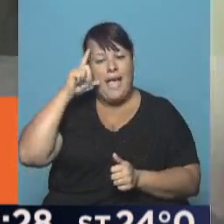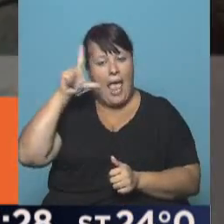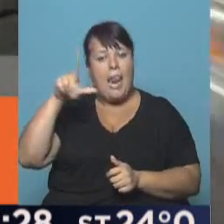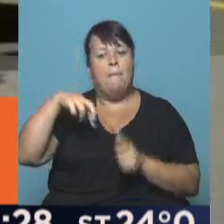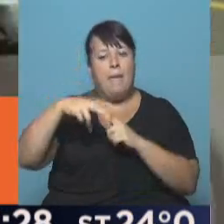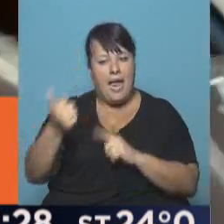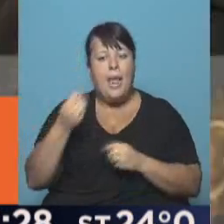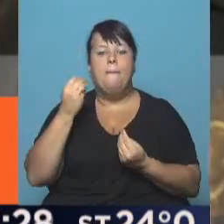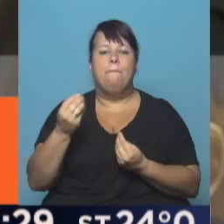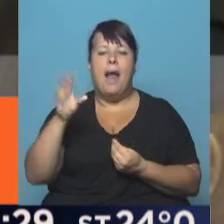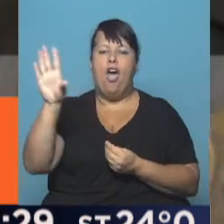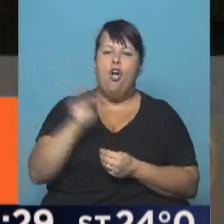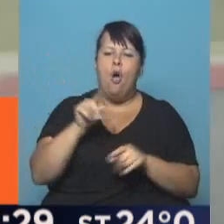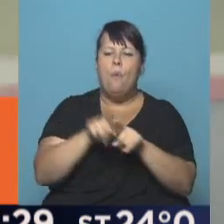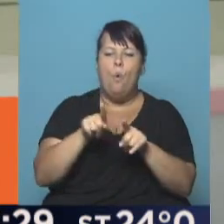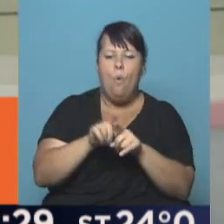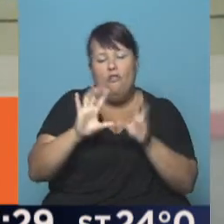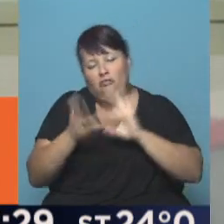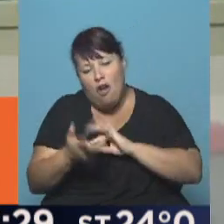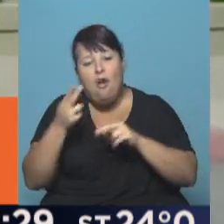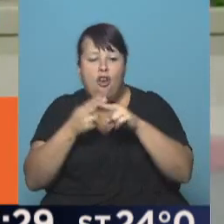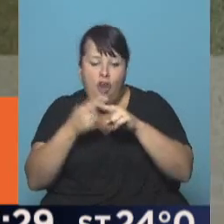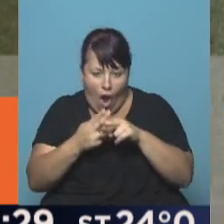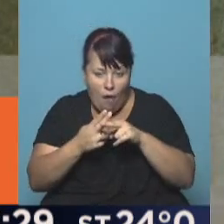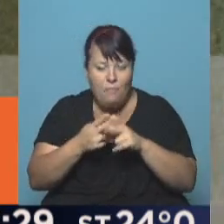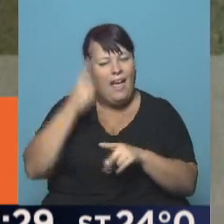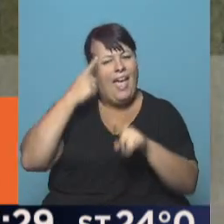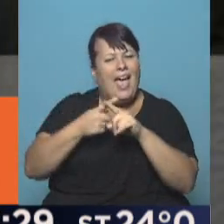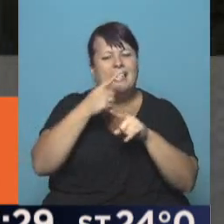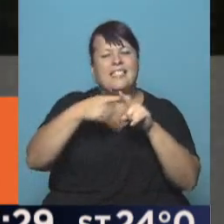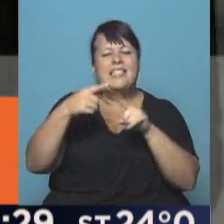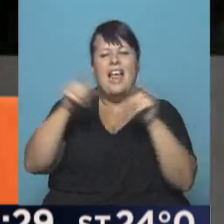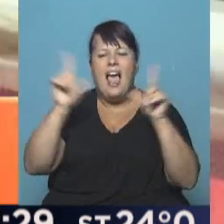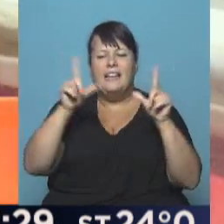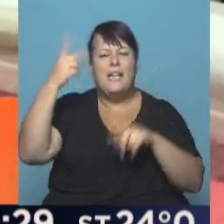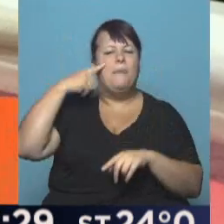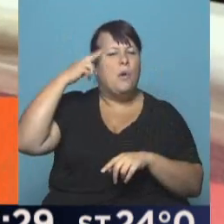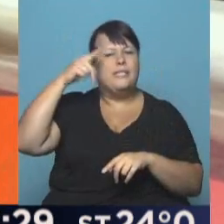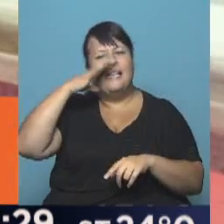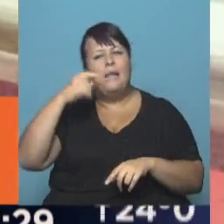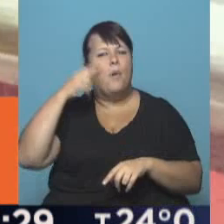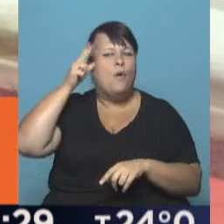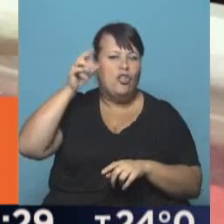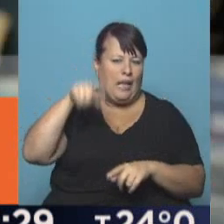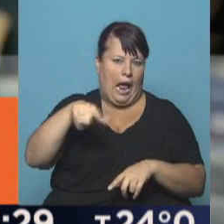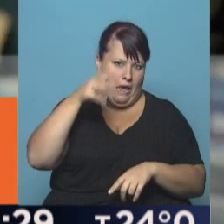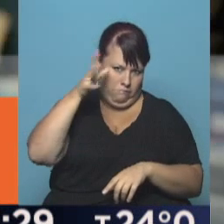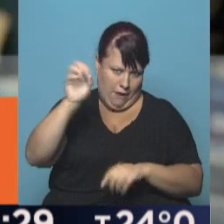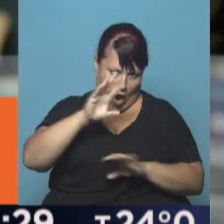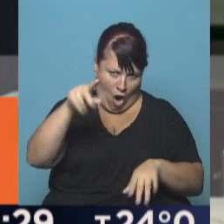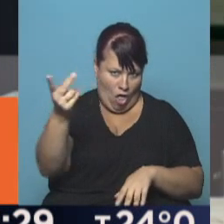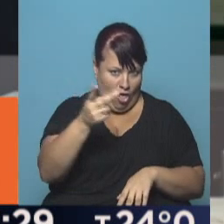para recrear un poco, si se quiere, el nombre al menos, de lo que fue la serie de televisión en los 70 y en los 80, un poco más zarpados todos